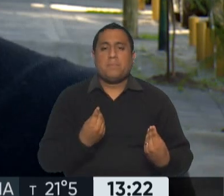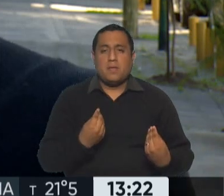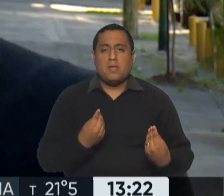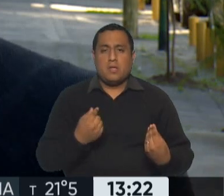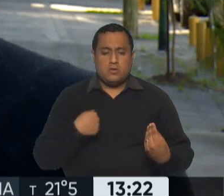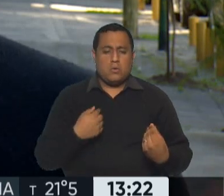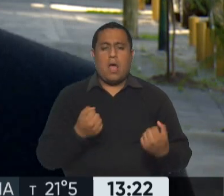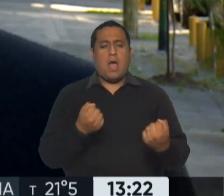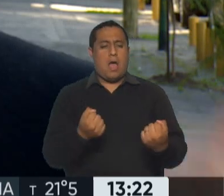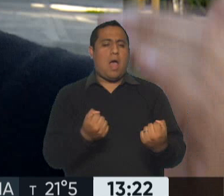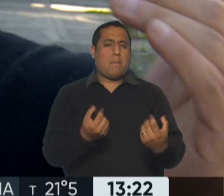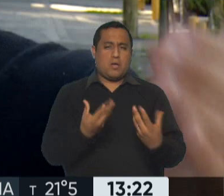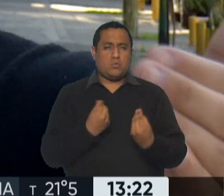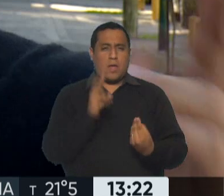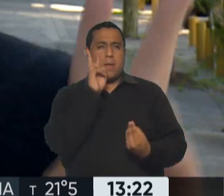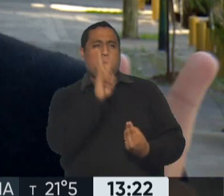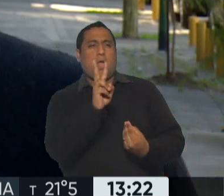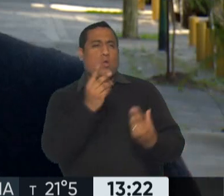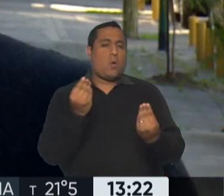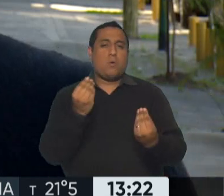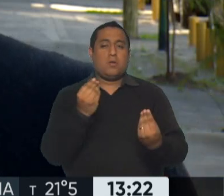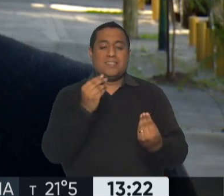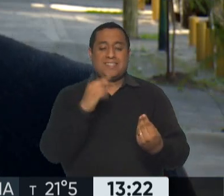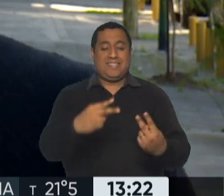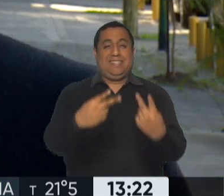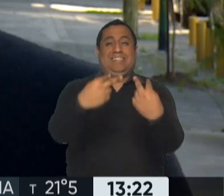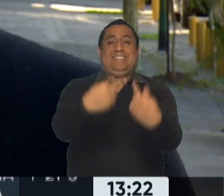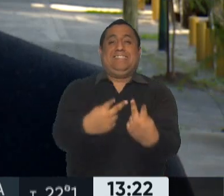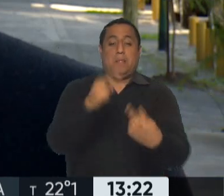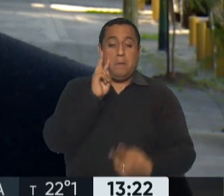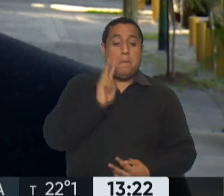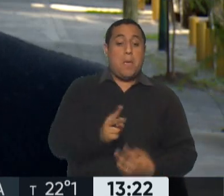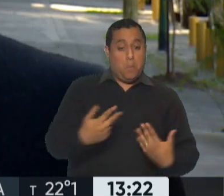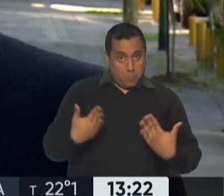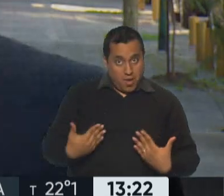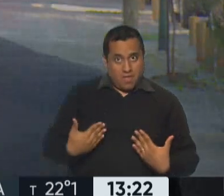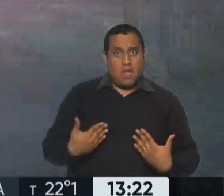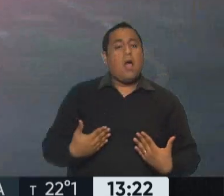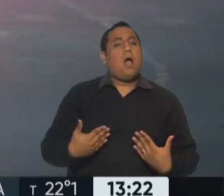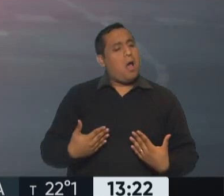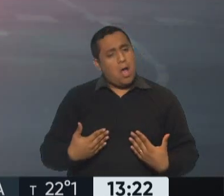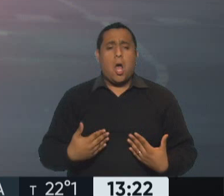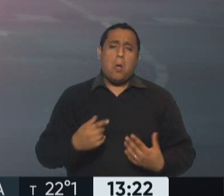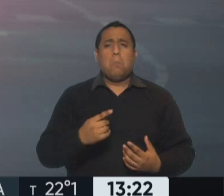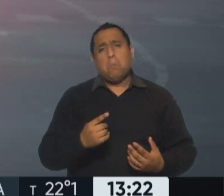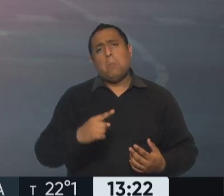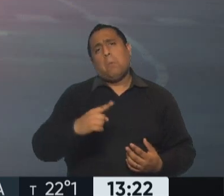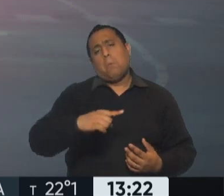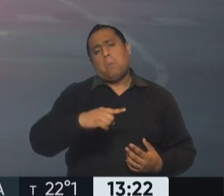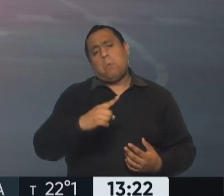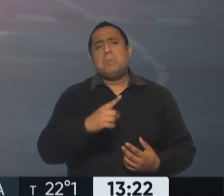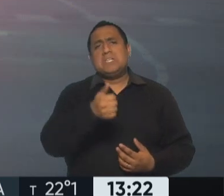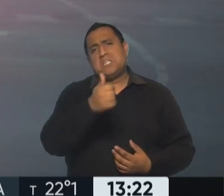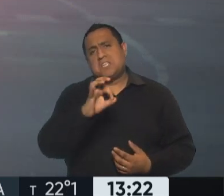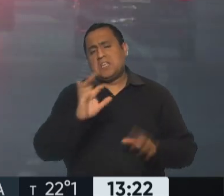tengo visibilidad efectiva. Si puedo visibilizar las dos V corta invertidas, quiere decir que la velocidad precautoria debe descender a 60 kilómetros por